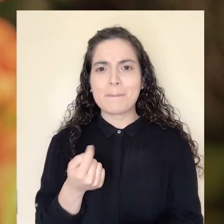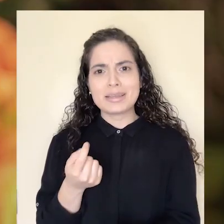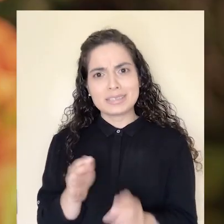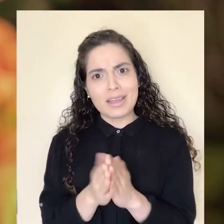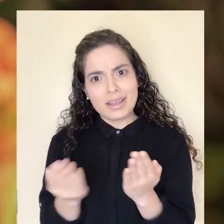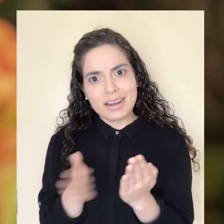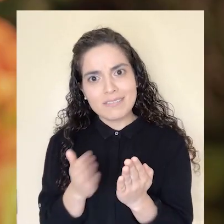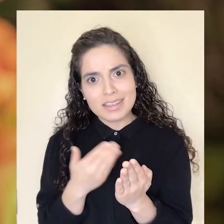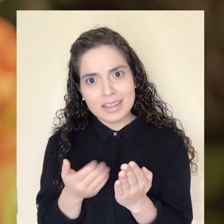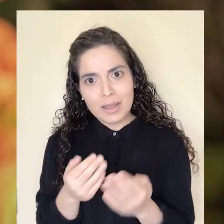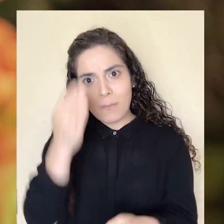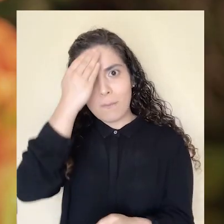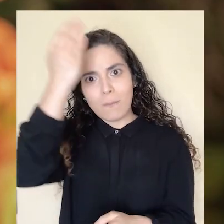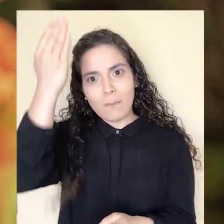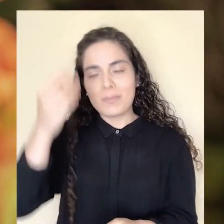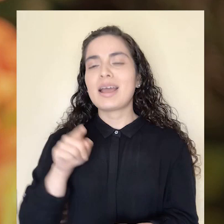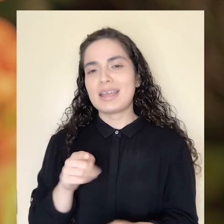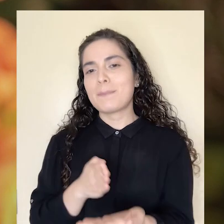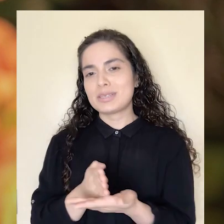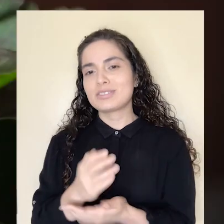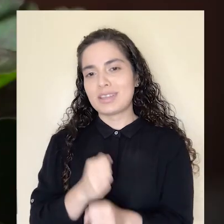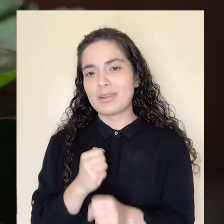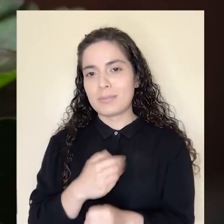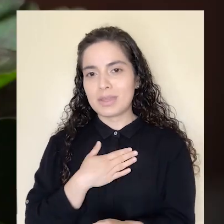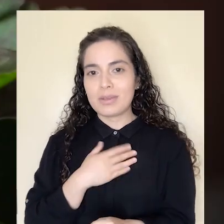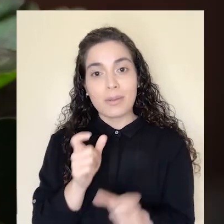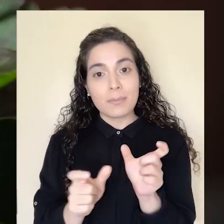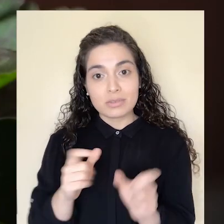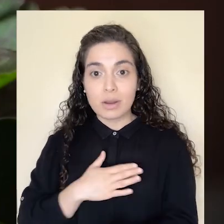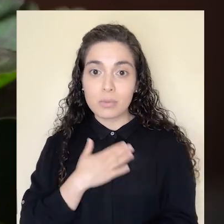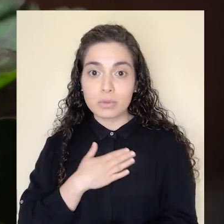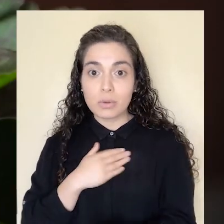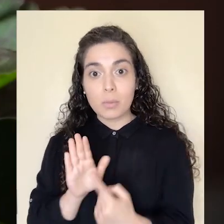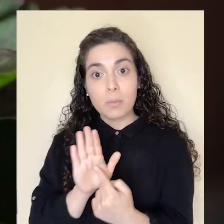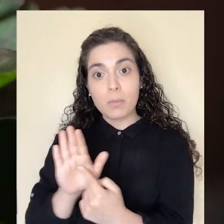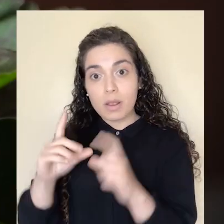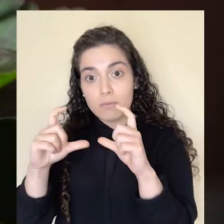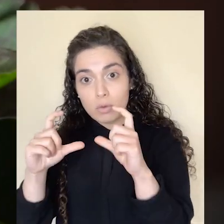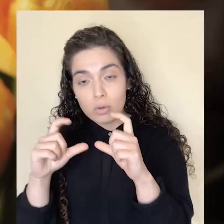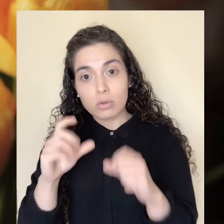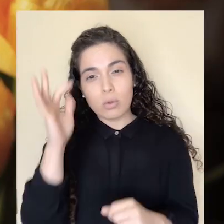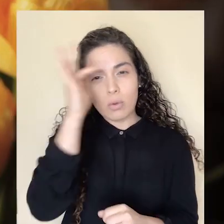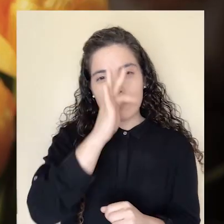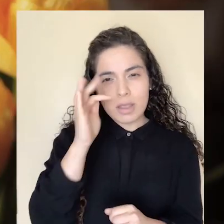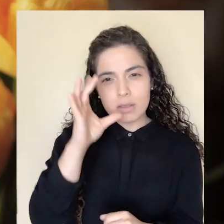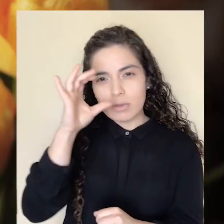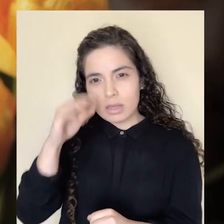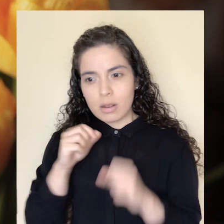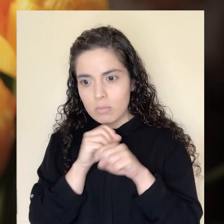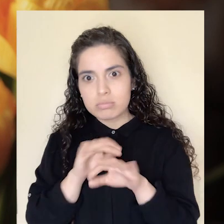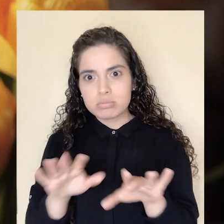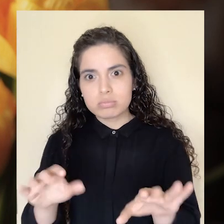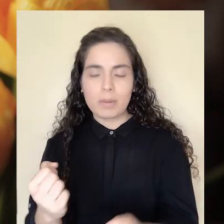revista. Y ahí empezó todo, porque la gente le gustó, se fueron mostrando fotos después con las redes sociales, y